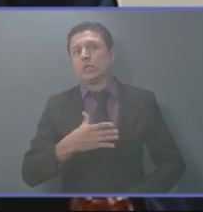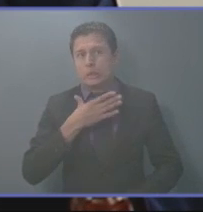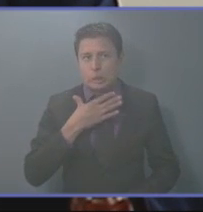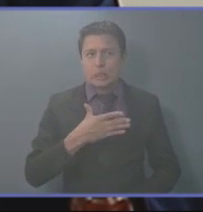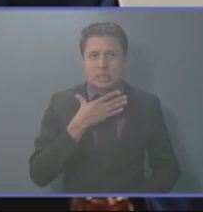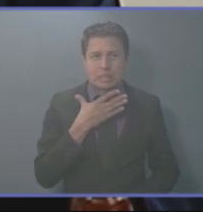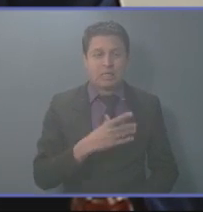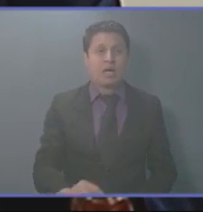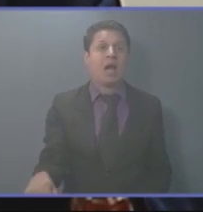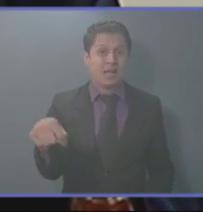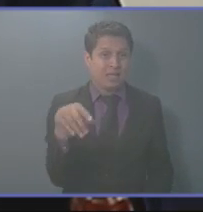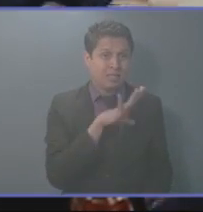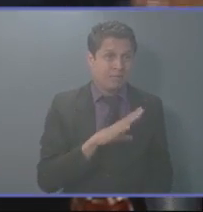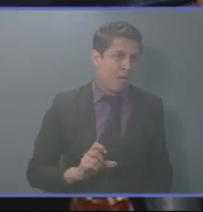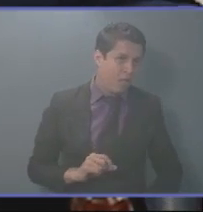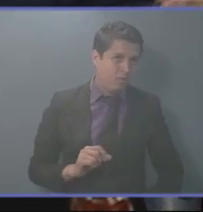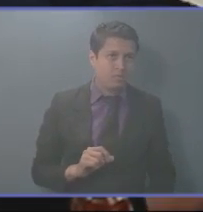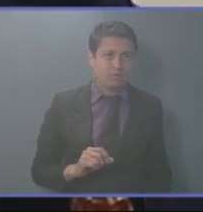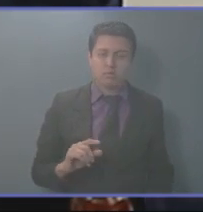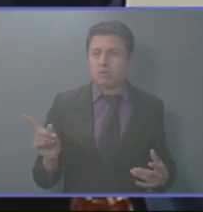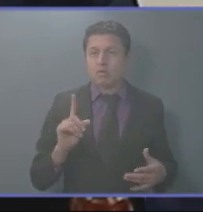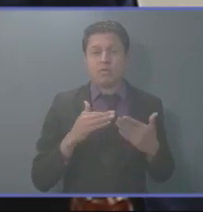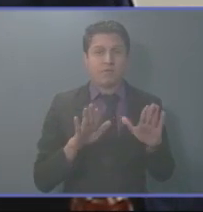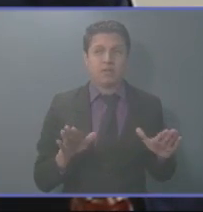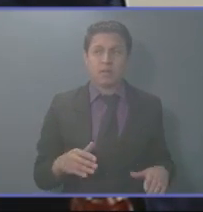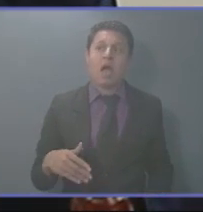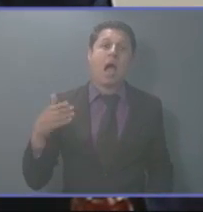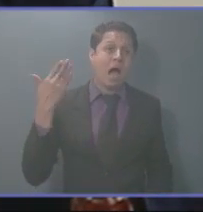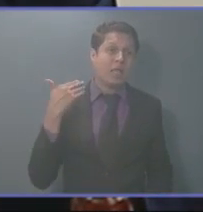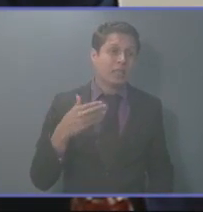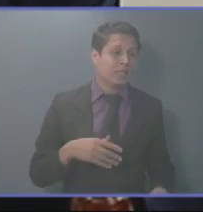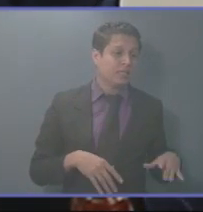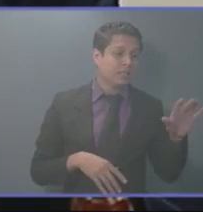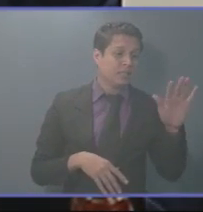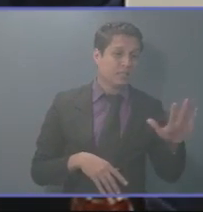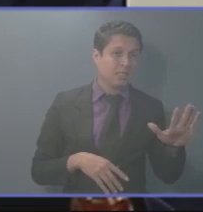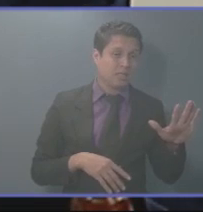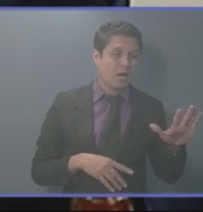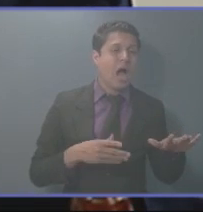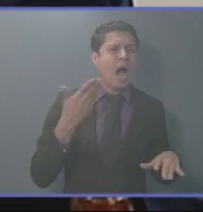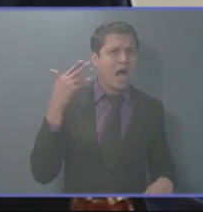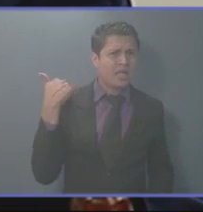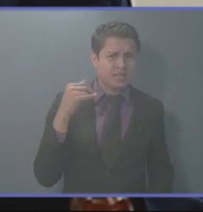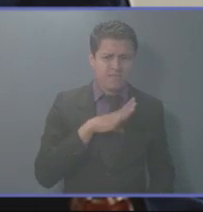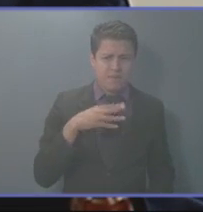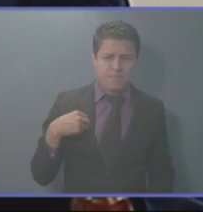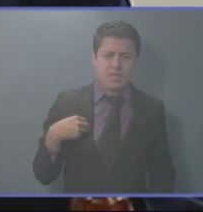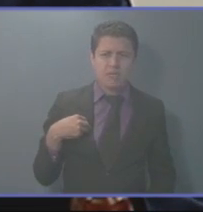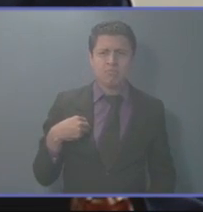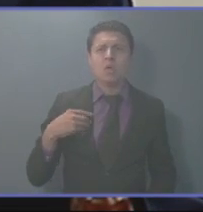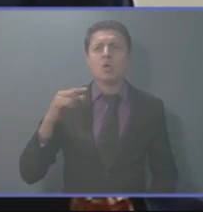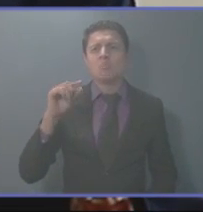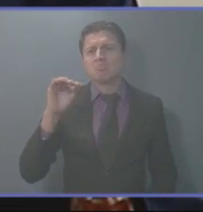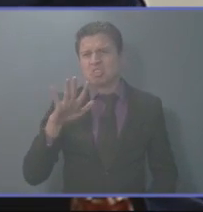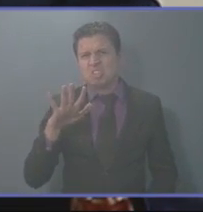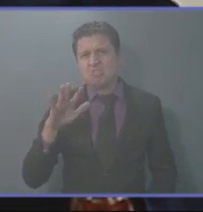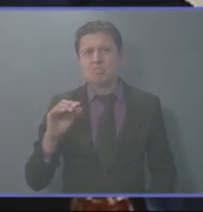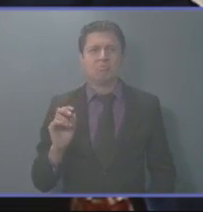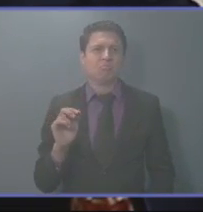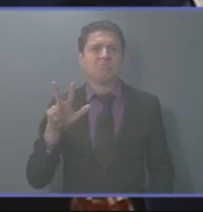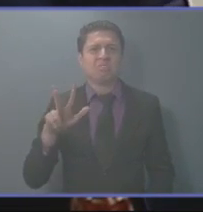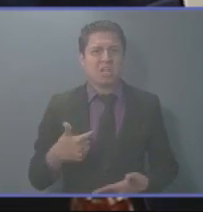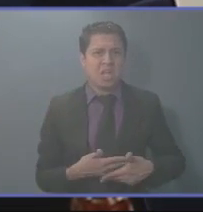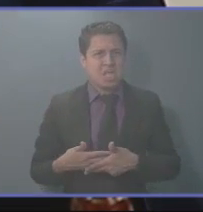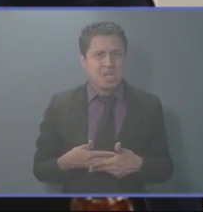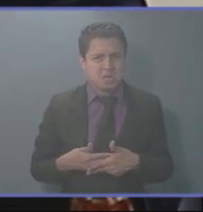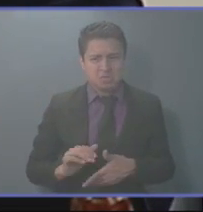como antes, que tenían un promedio de 3 a 5 hijos. Esto se va reduciendo. Y algo